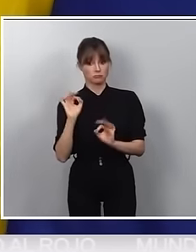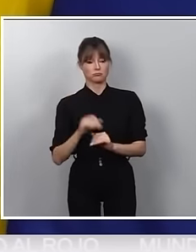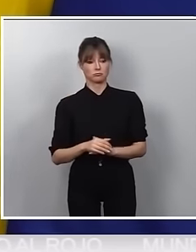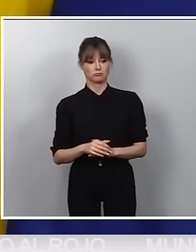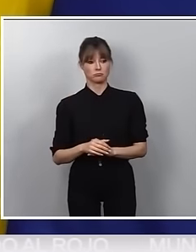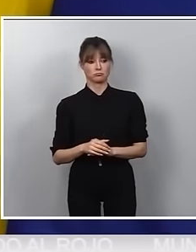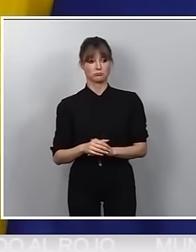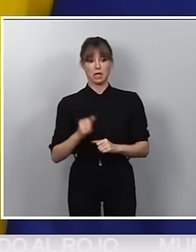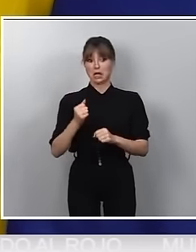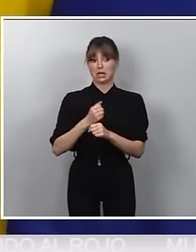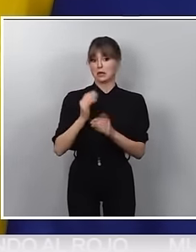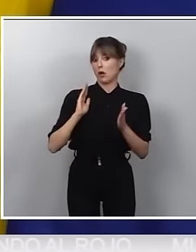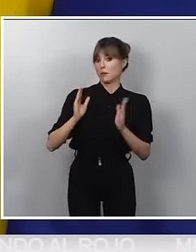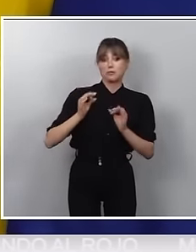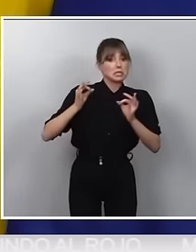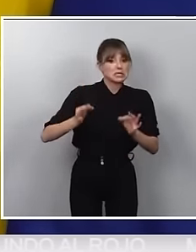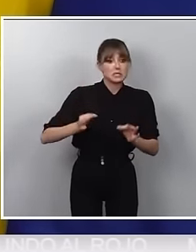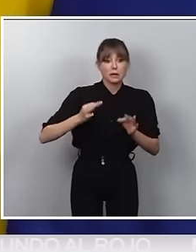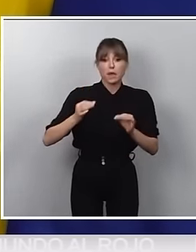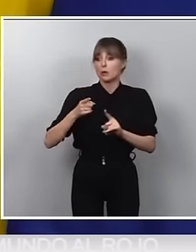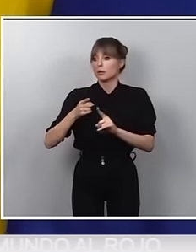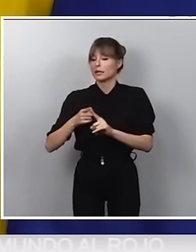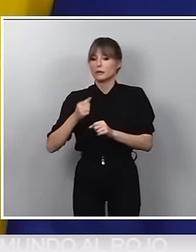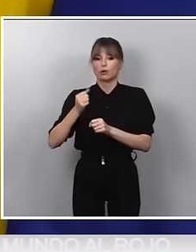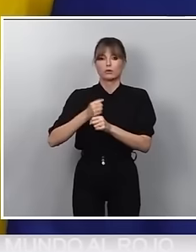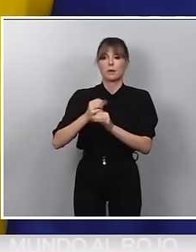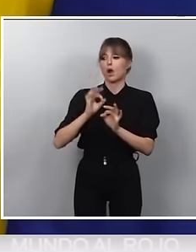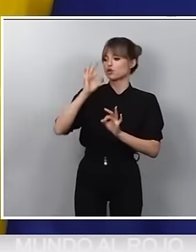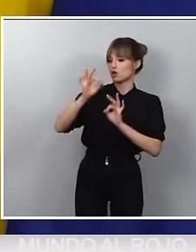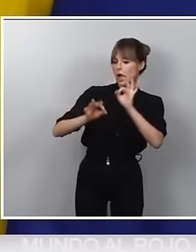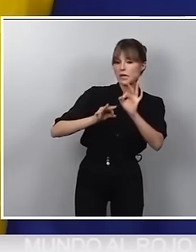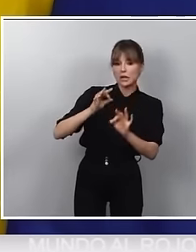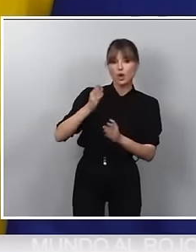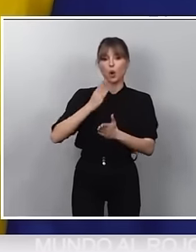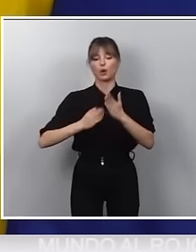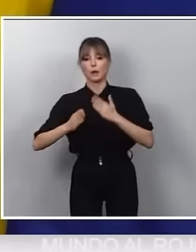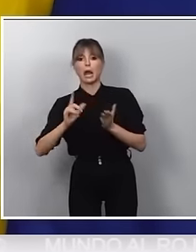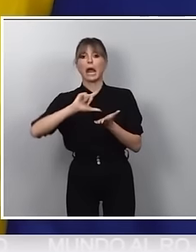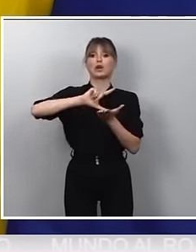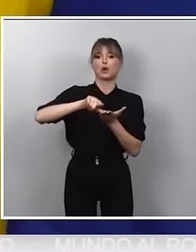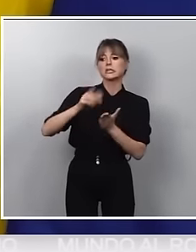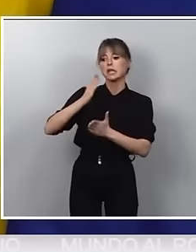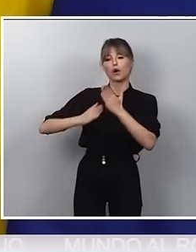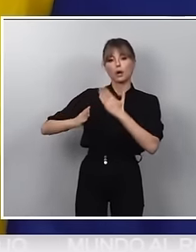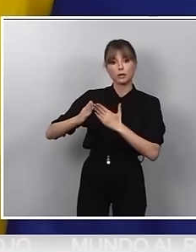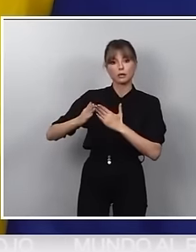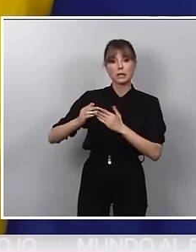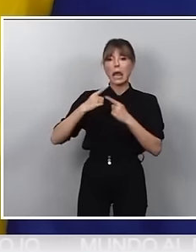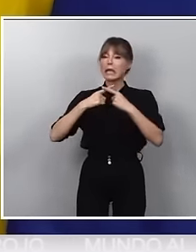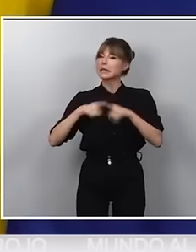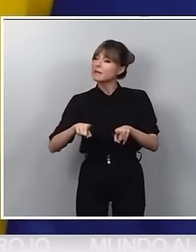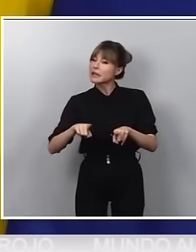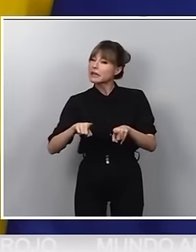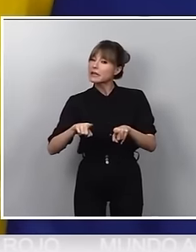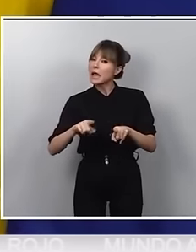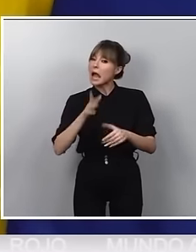Puestos eventuales, siempre, para colaborar en tareas de organización, en tareas logísticas. La única diferencia